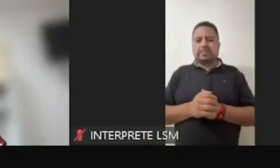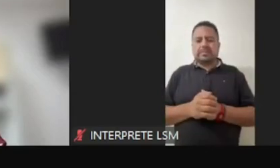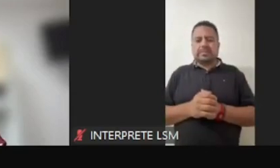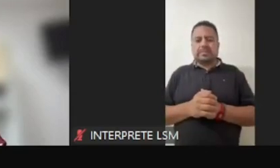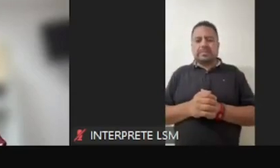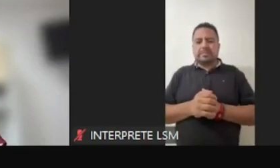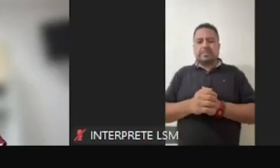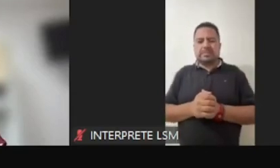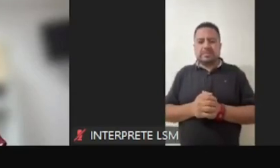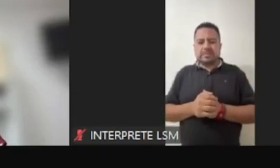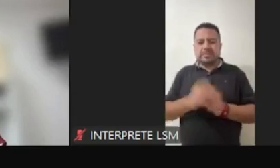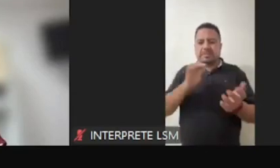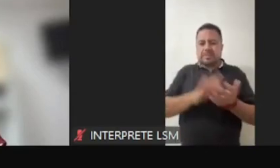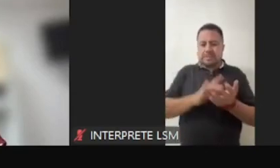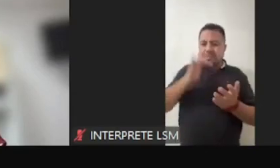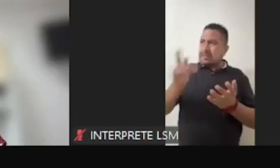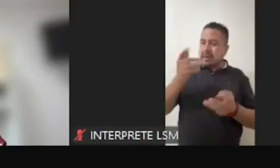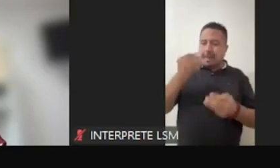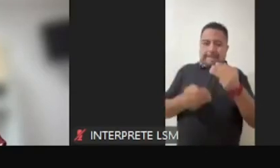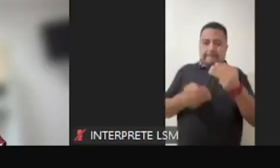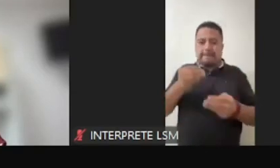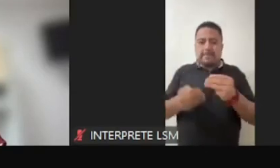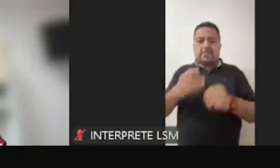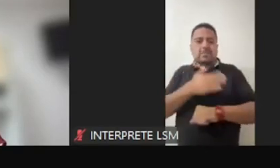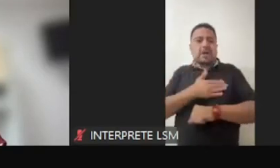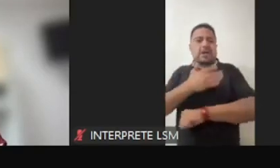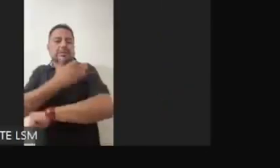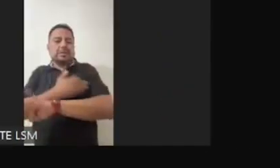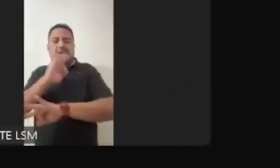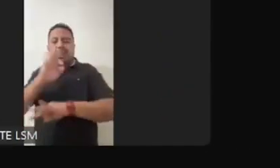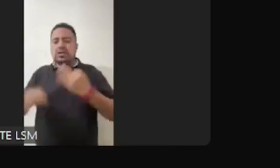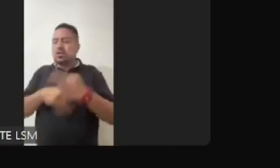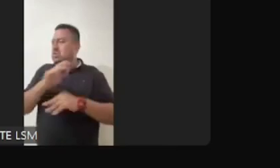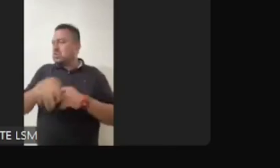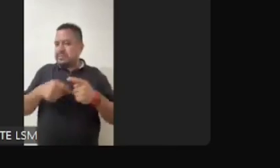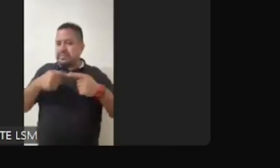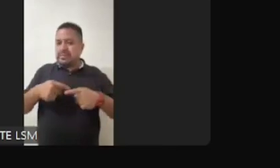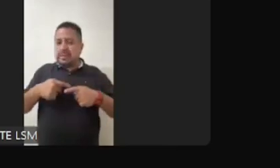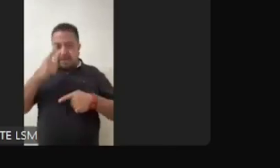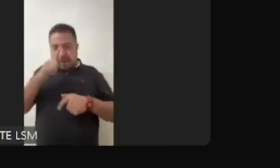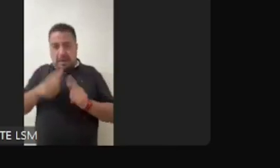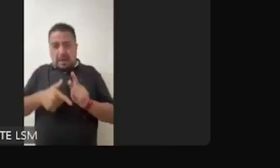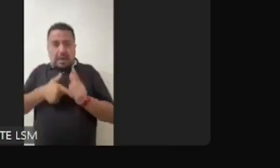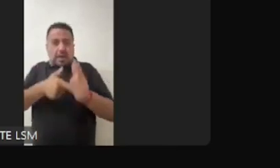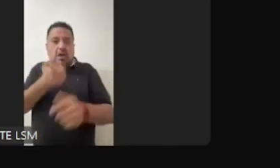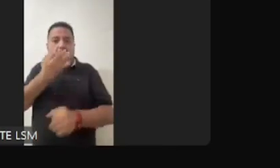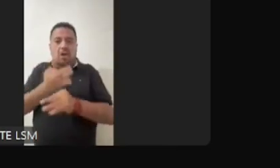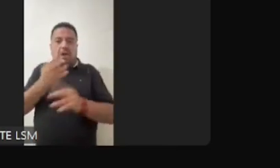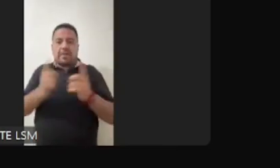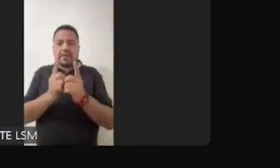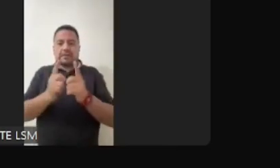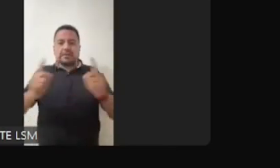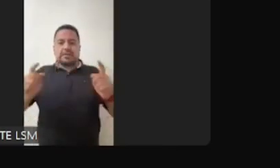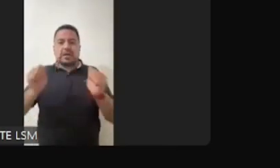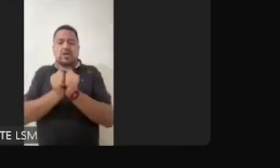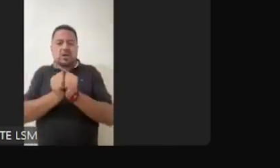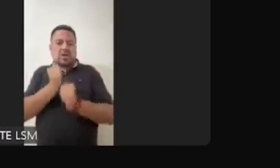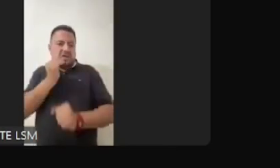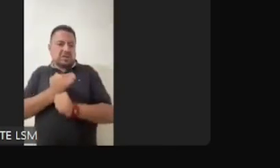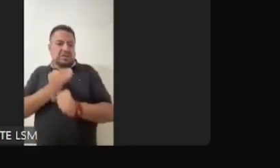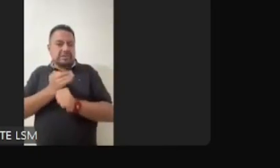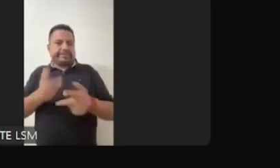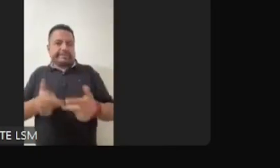todos gracias magistrada Buenas tardes a todas y a todos para continuar con el desarrollo de esta